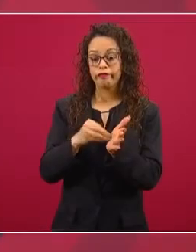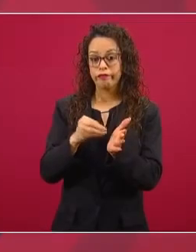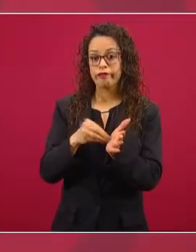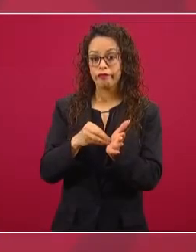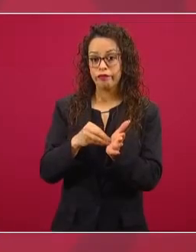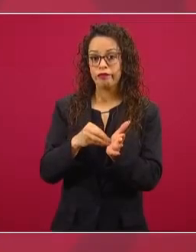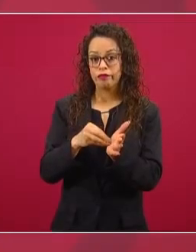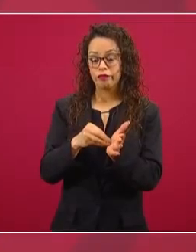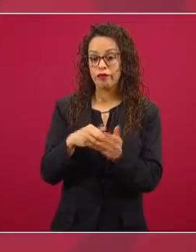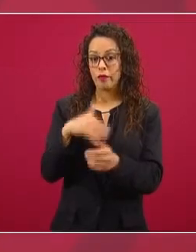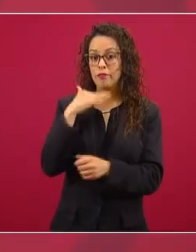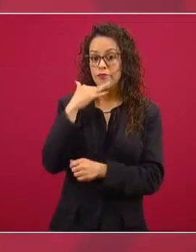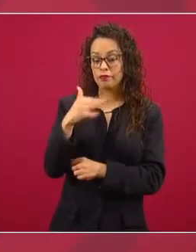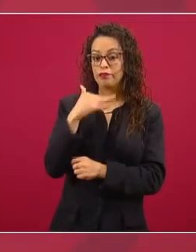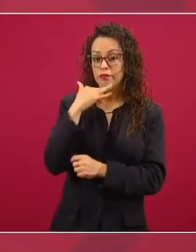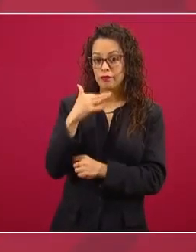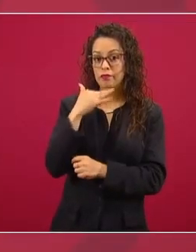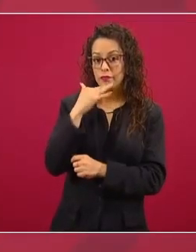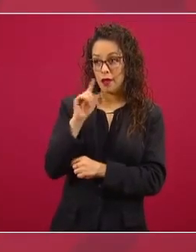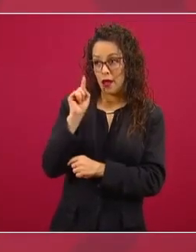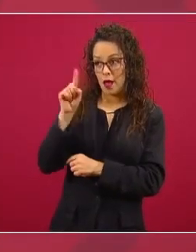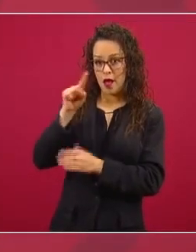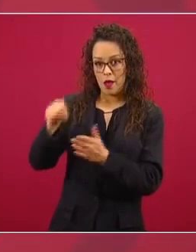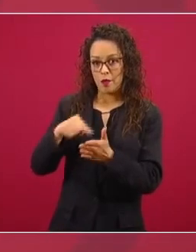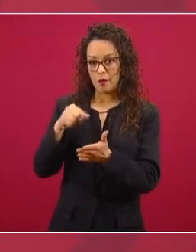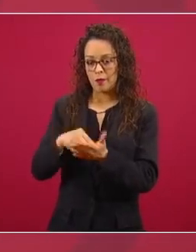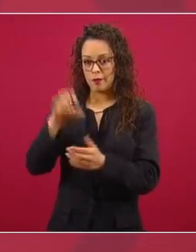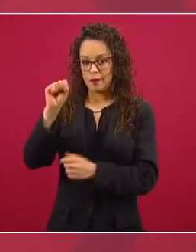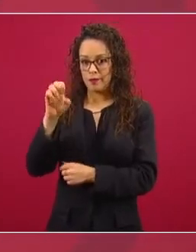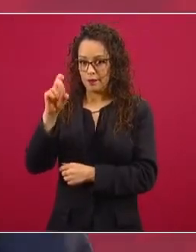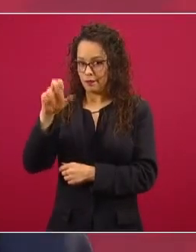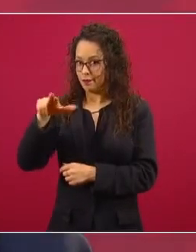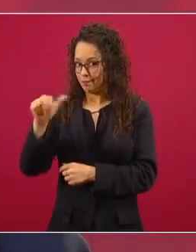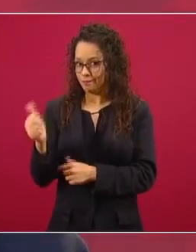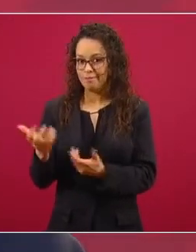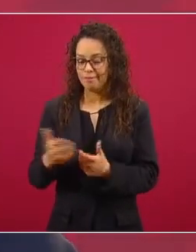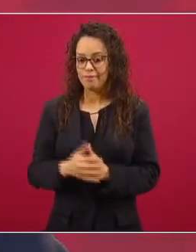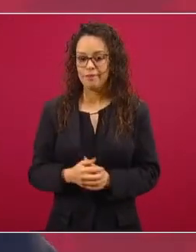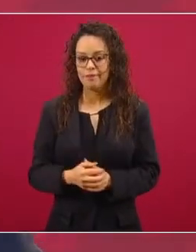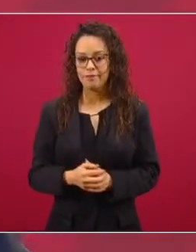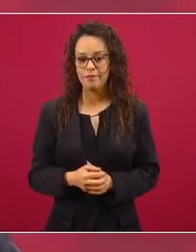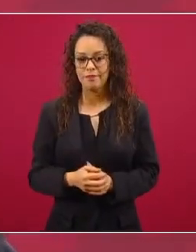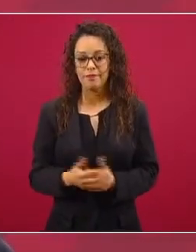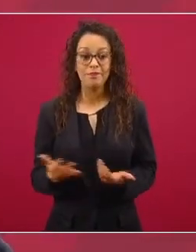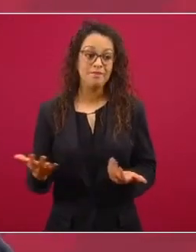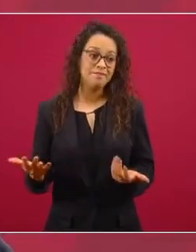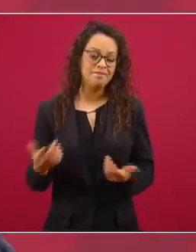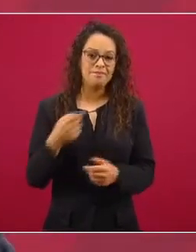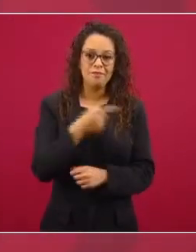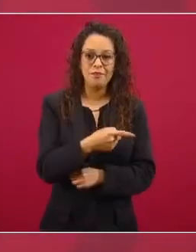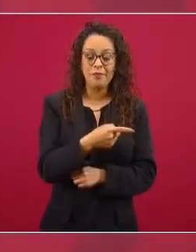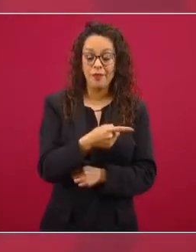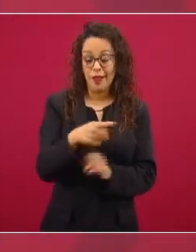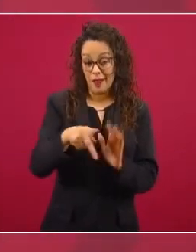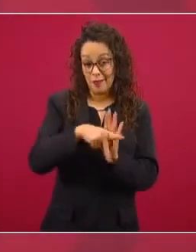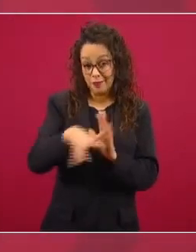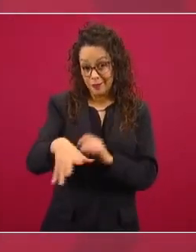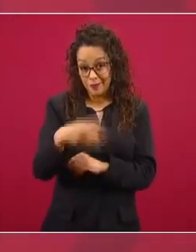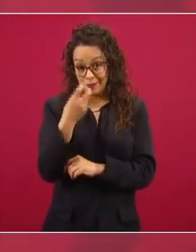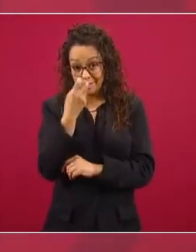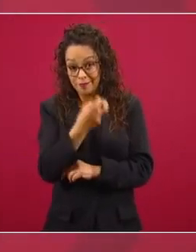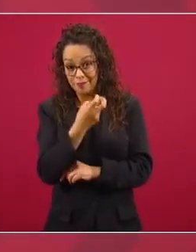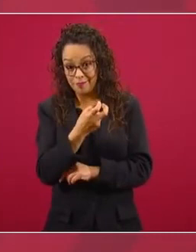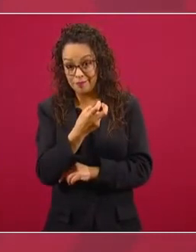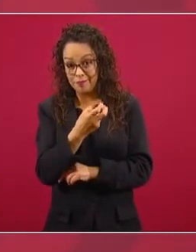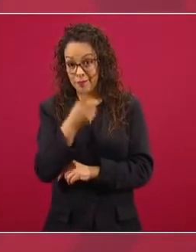Secretaría de la Defensa. A este periódico, pues, se le olvida o por